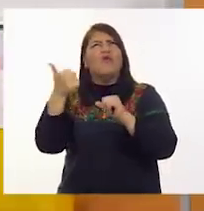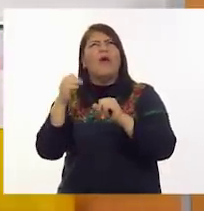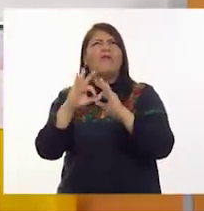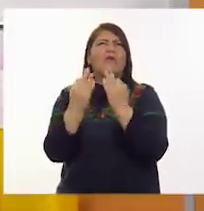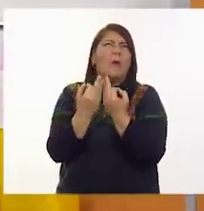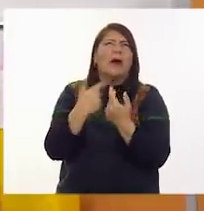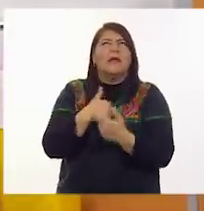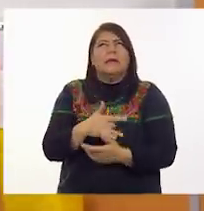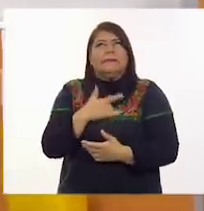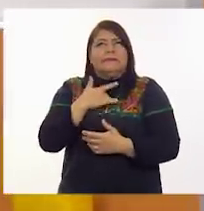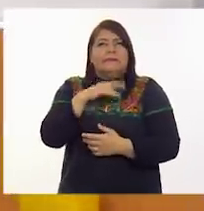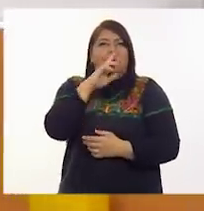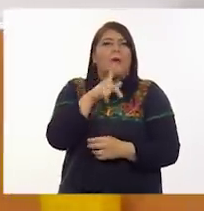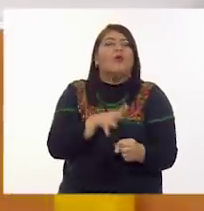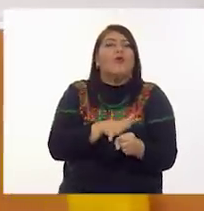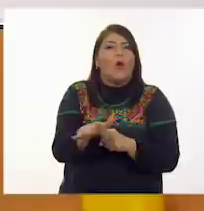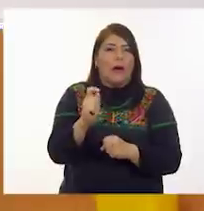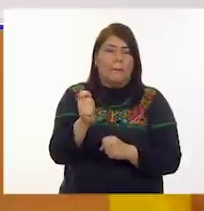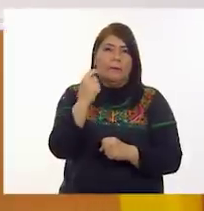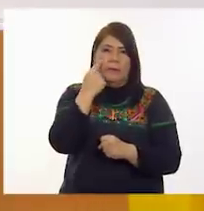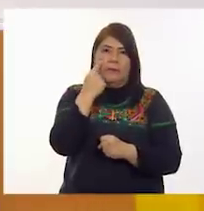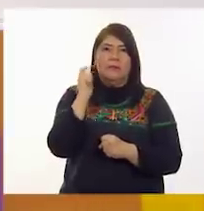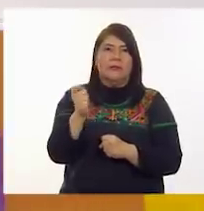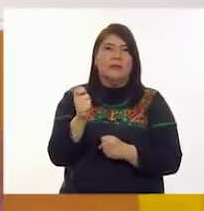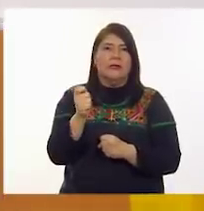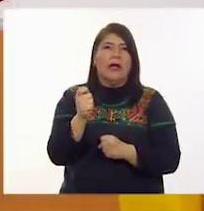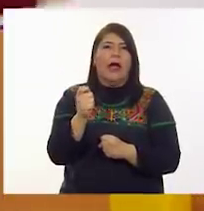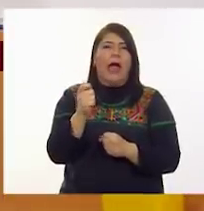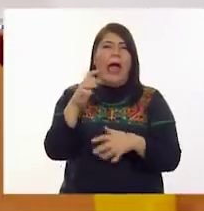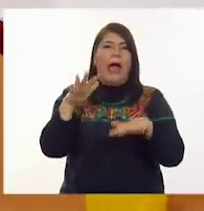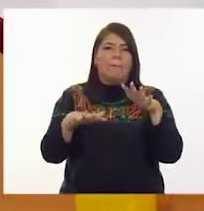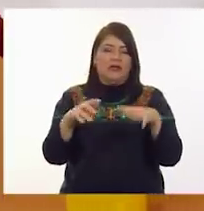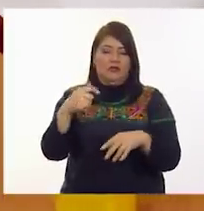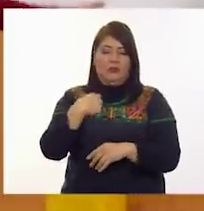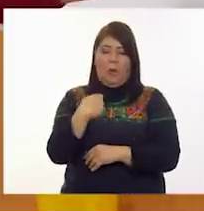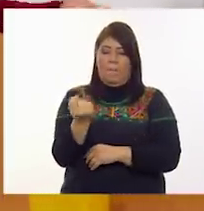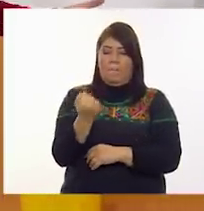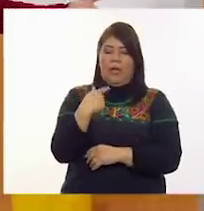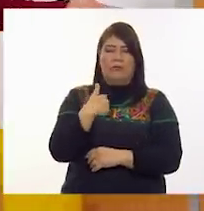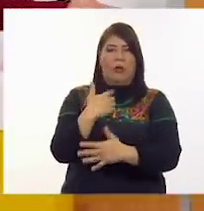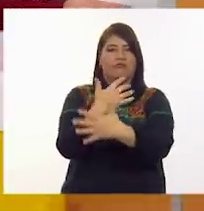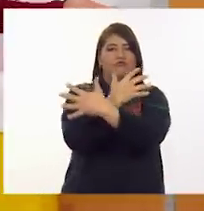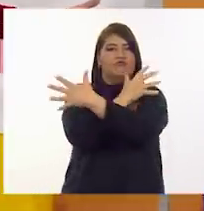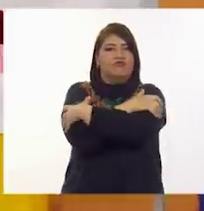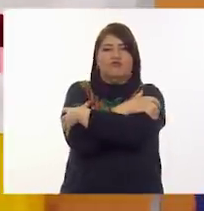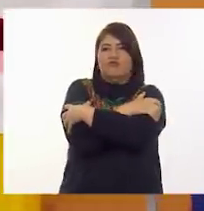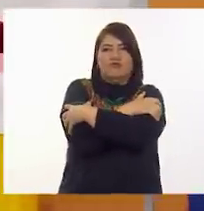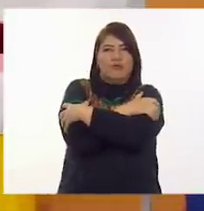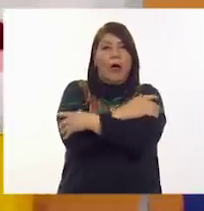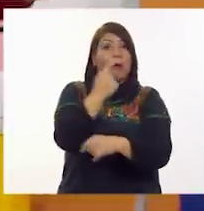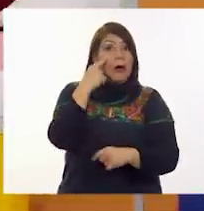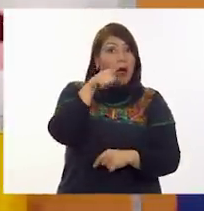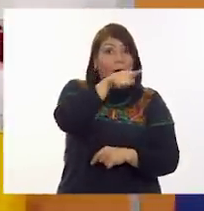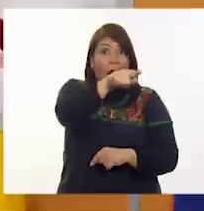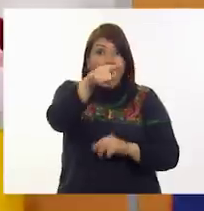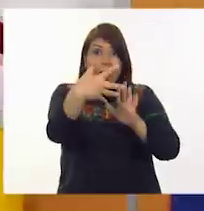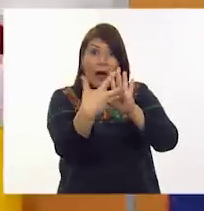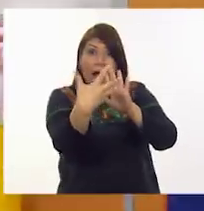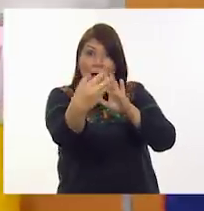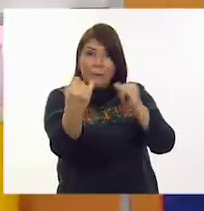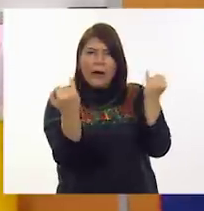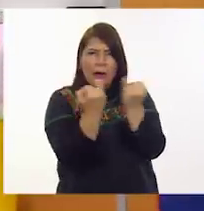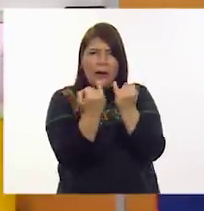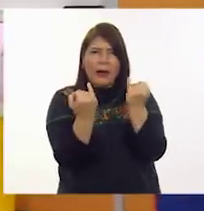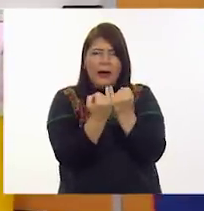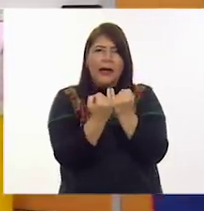que yo utilizo es dándome un abrazo a mí misma. ¿Qué les parece a todos y a todas si nos